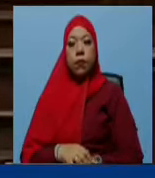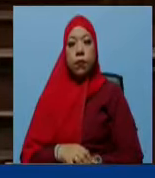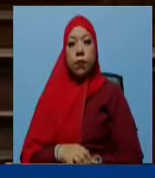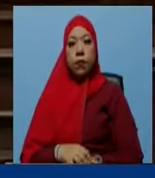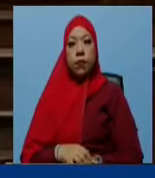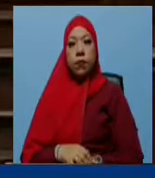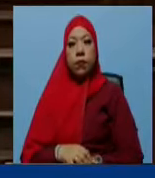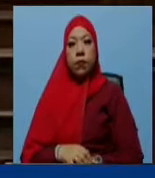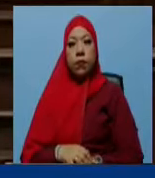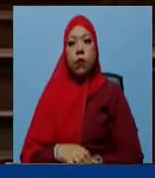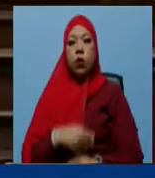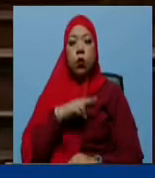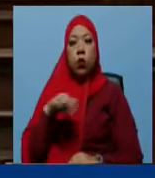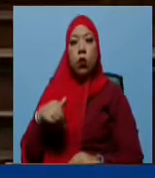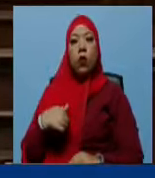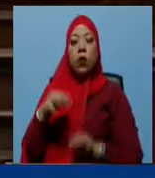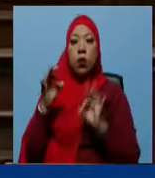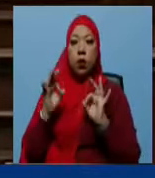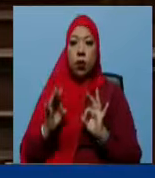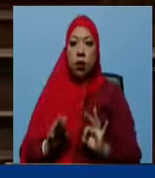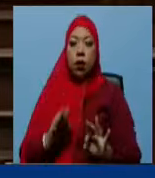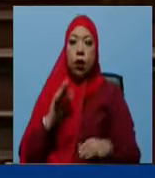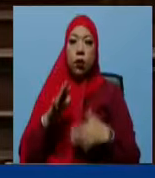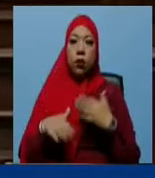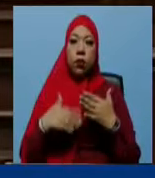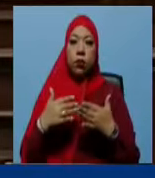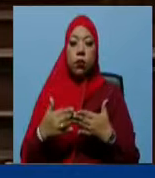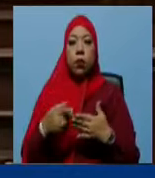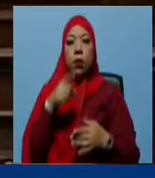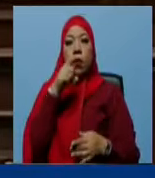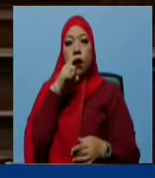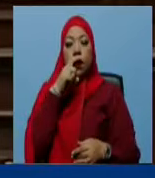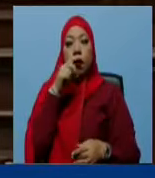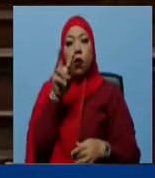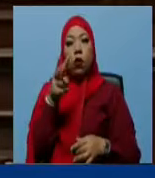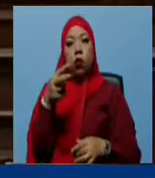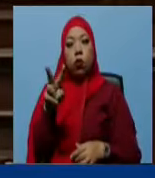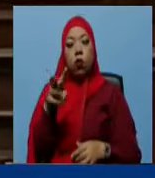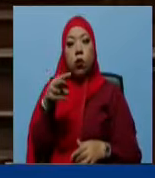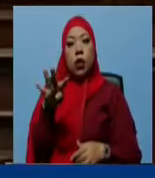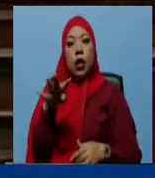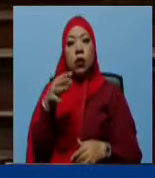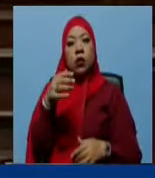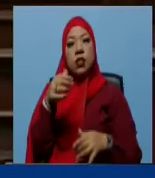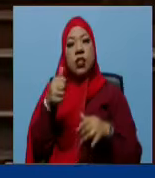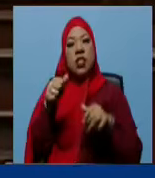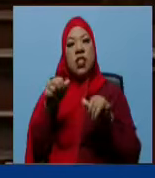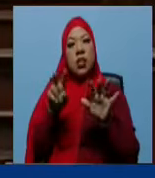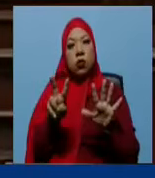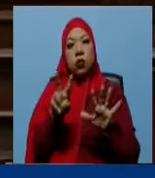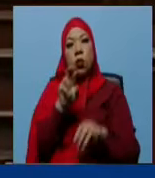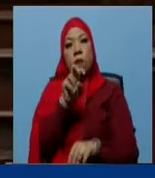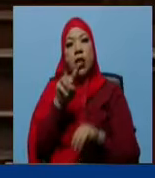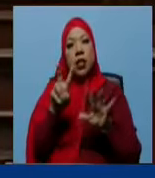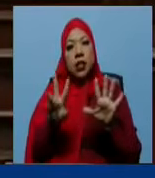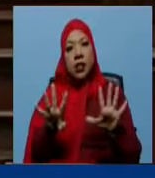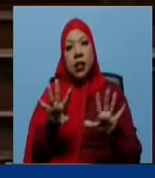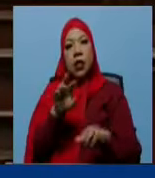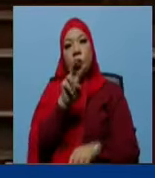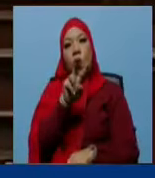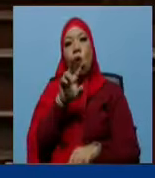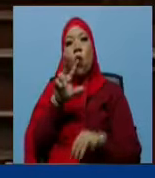Yo todo esto lo digo para ustedes, muchachos. Los más muchachos de 12, 14, 16, 18, 20, 25,